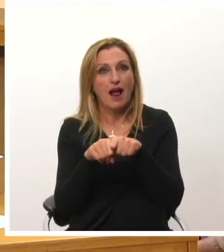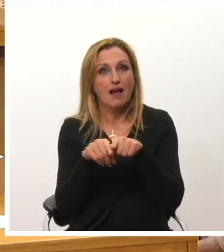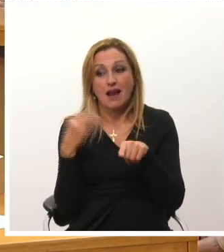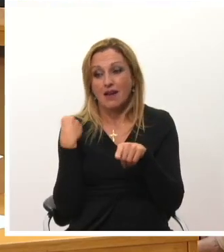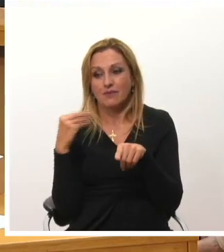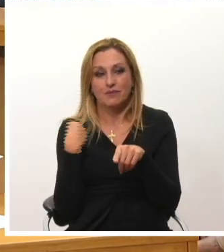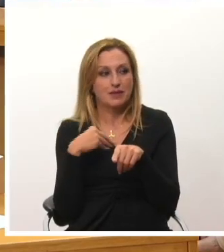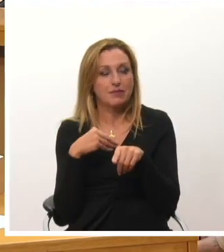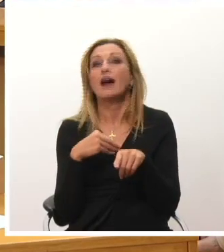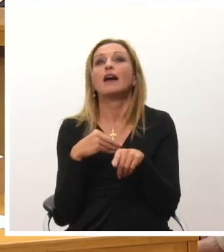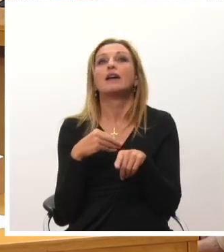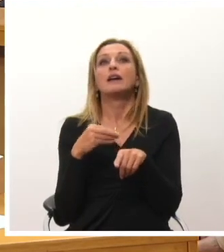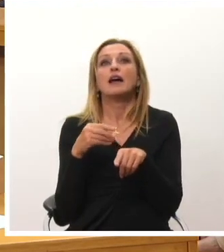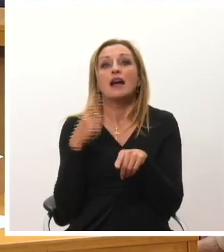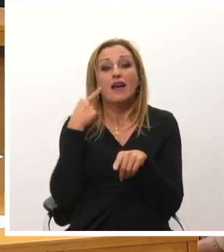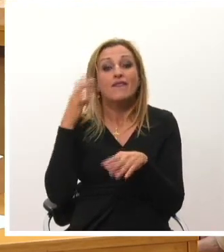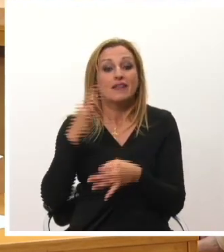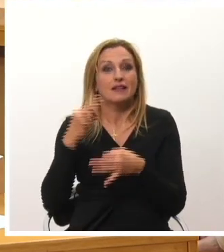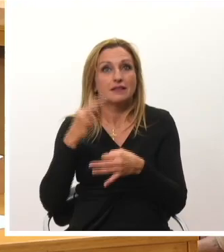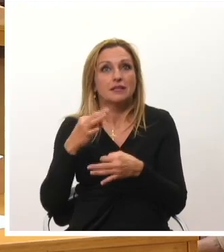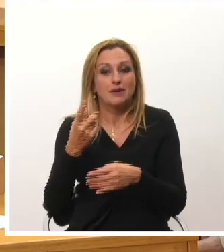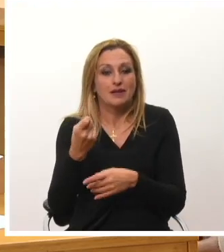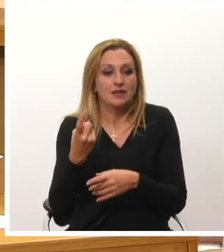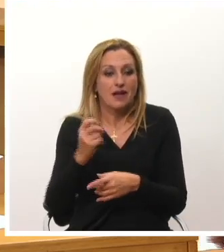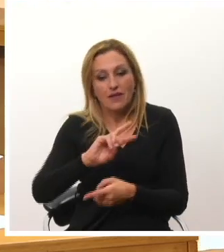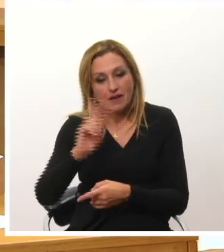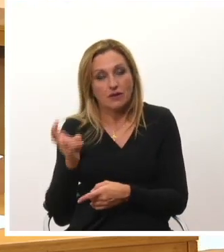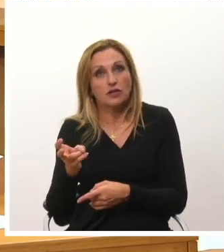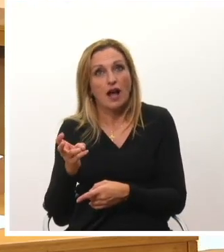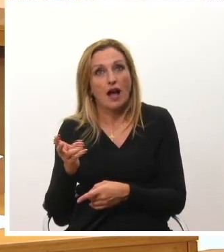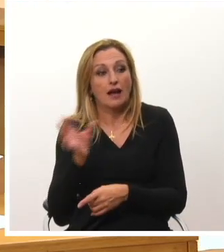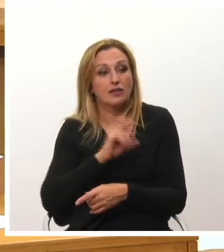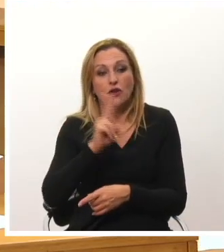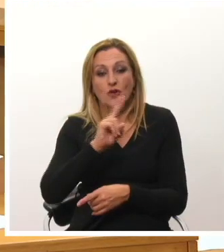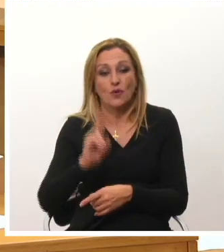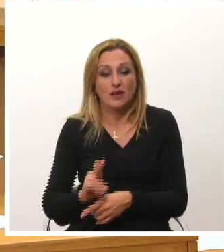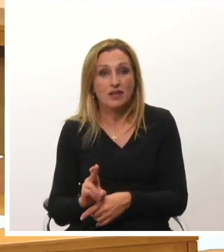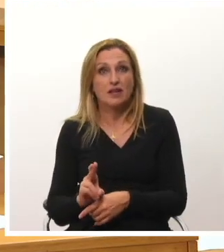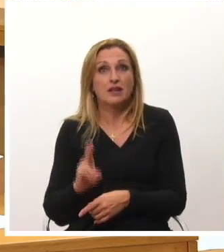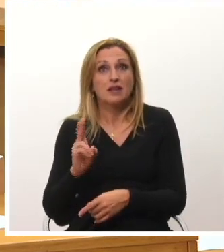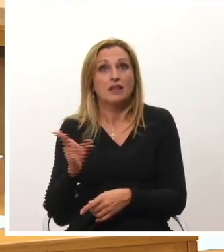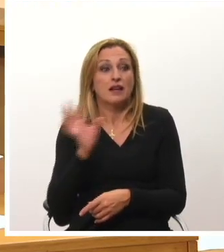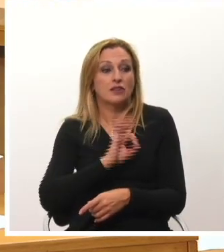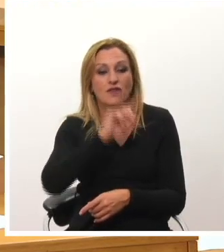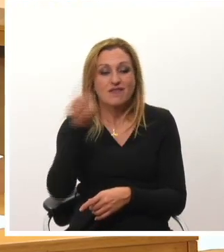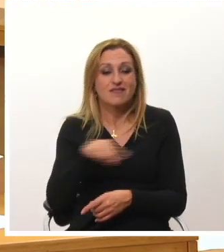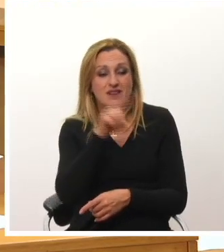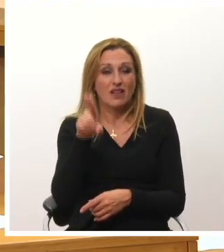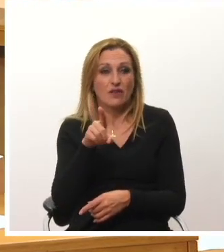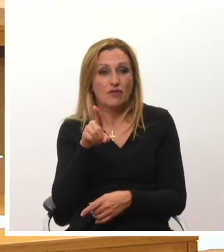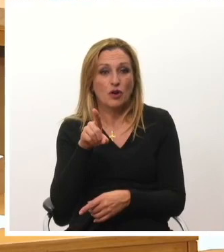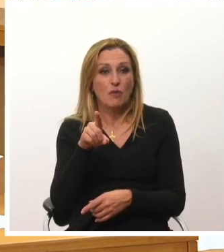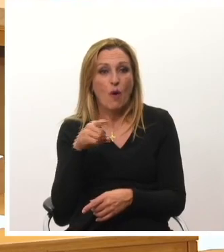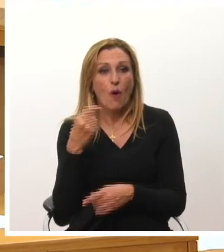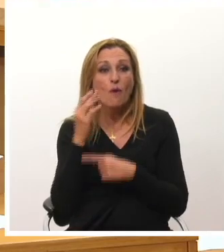ya digo evidentemente había otras necesidades para ustedes a ver hay que colocar al Señor Ruiz como vicepresidente y al señor Juan Sergio redondo como vocal en el puerto